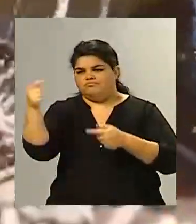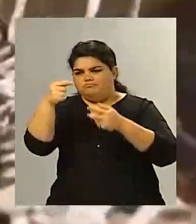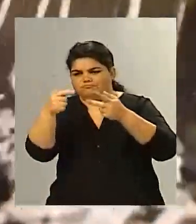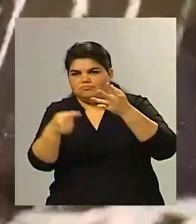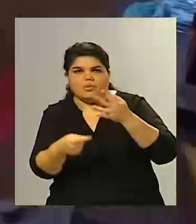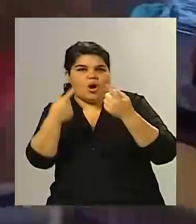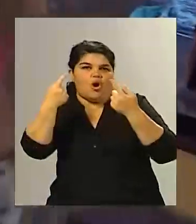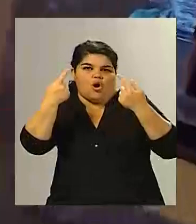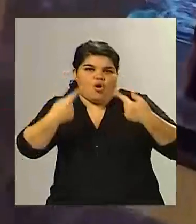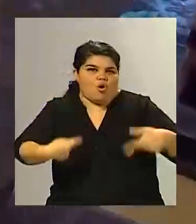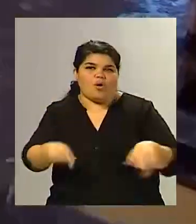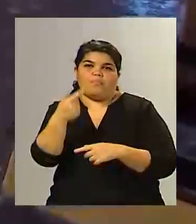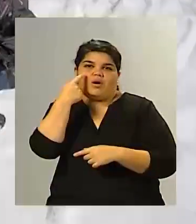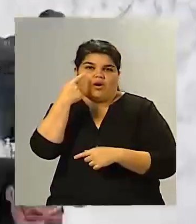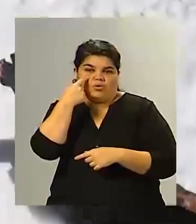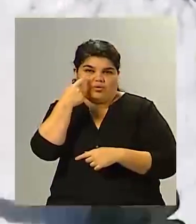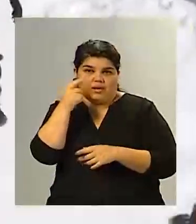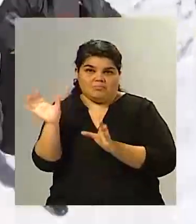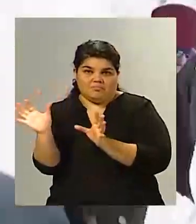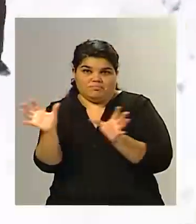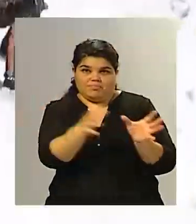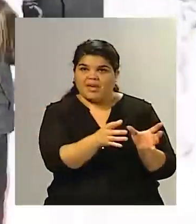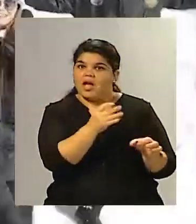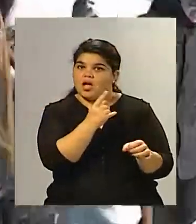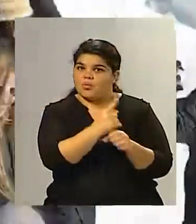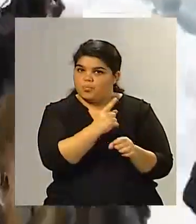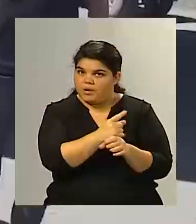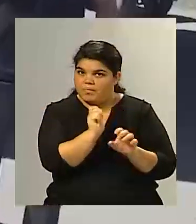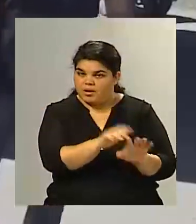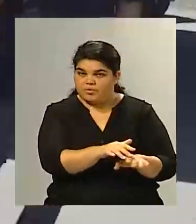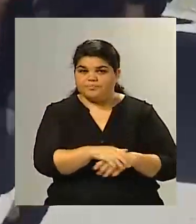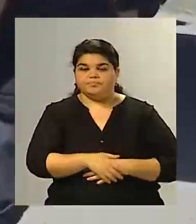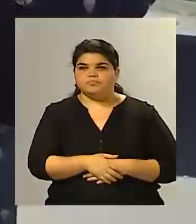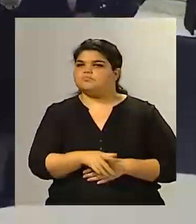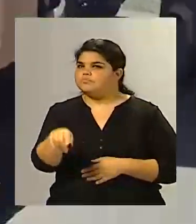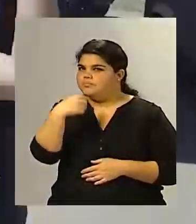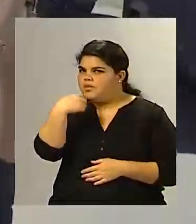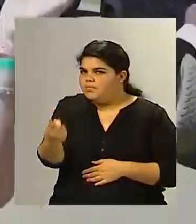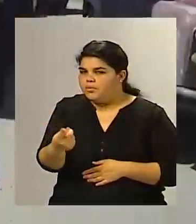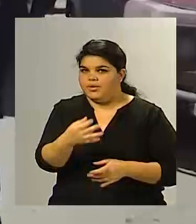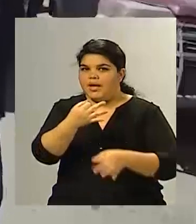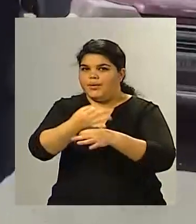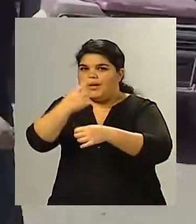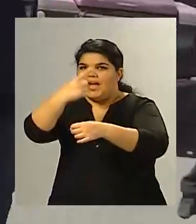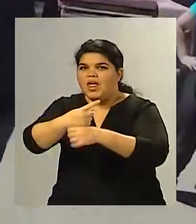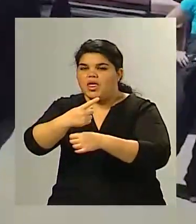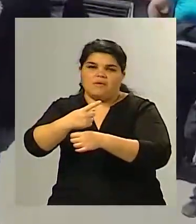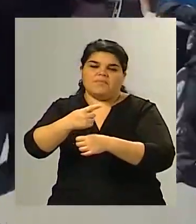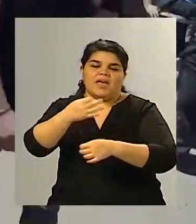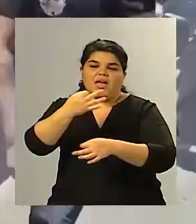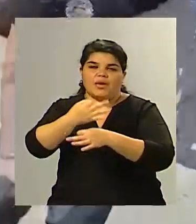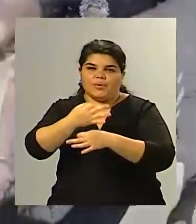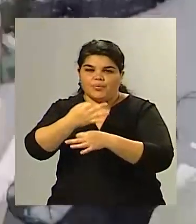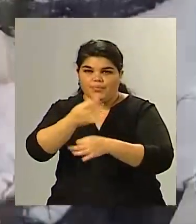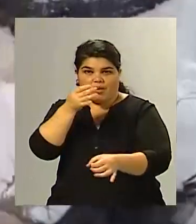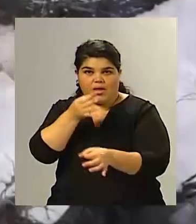conocer. Siempre hablando de primario. Sí, en el caso del educativo, Ismael, permitime preguntarte, ¿es una opción que los chicos eligen? Digo,